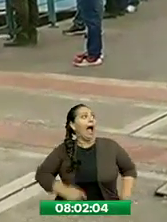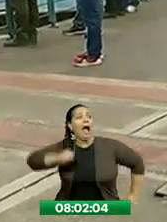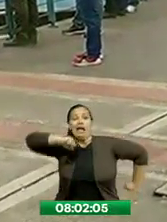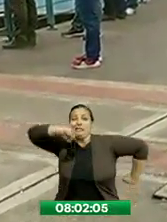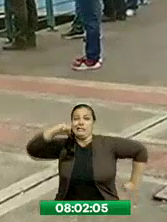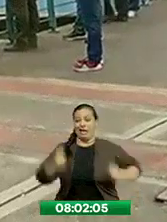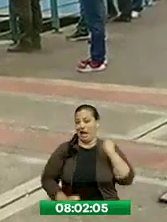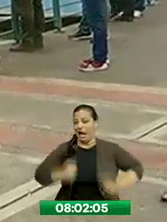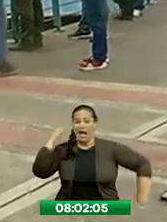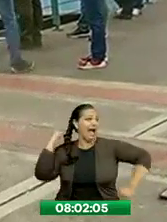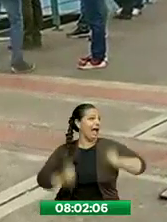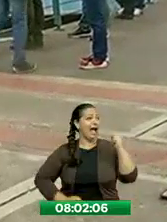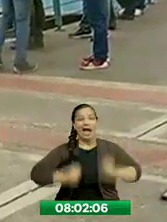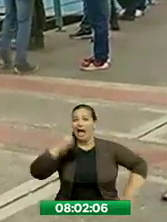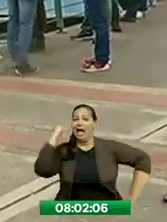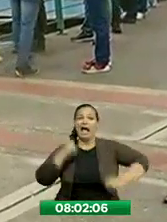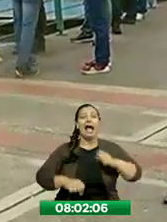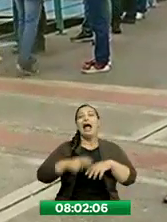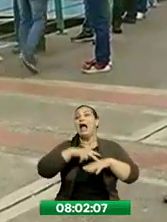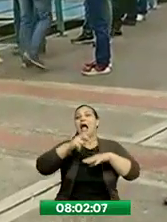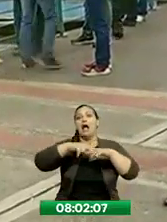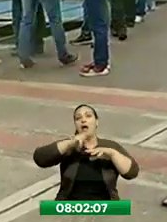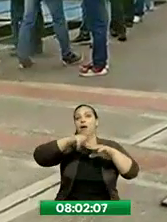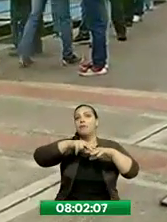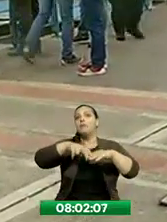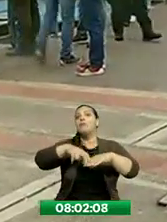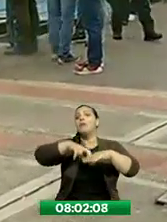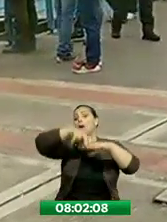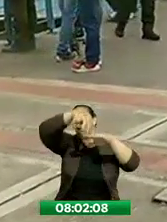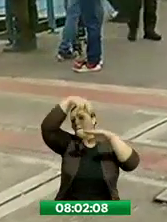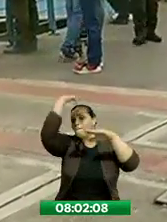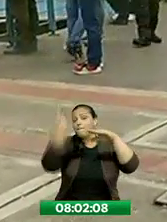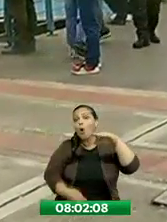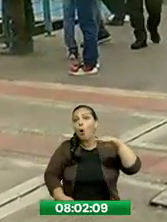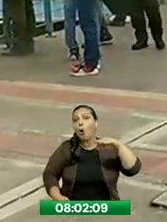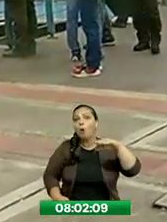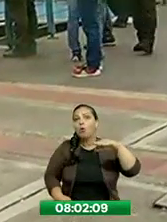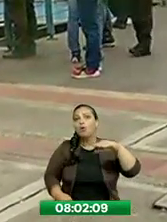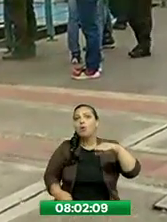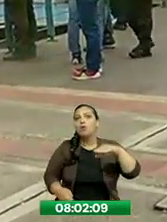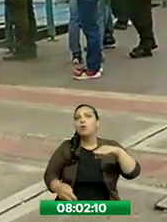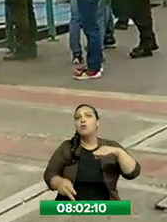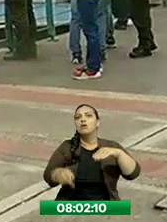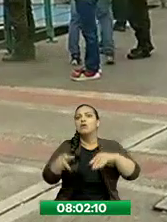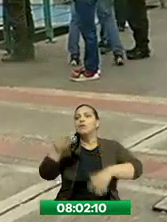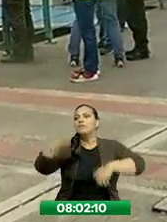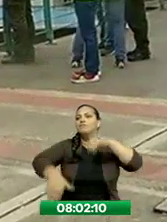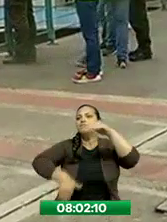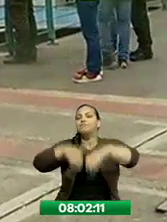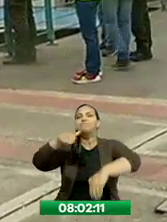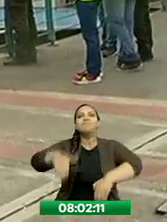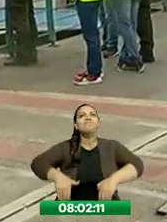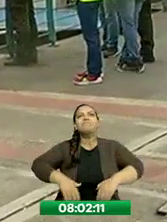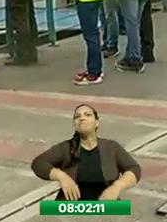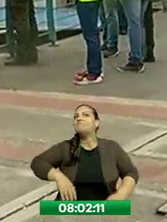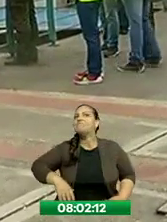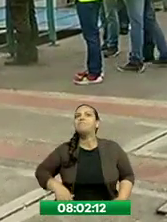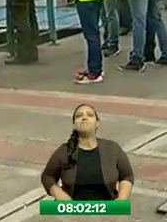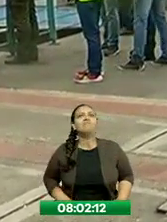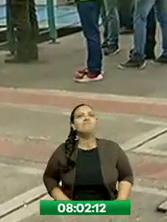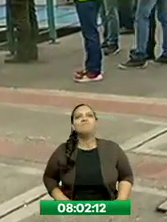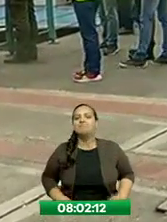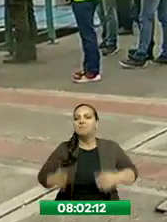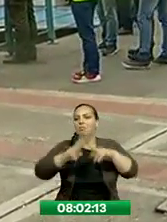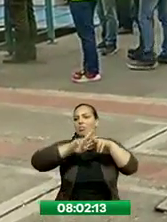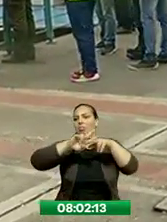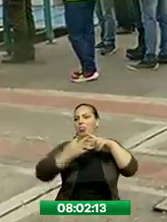por temor cayó, se lanzó al agua, pero ya no salió más. Esto pudo haber ocurrido alrededor de las